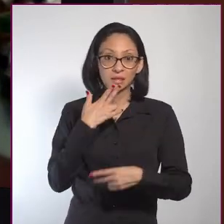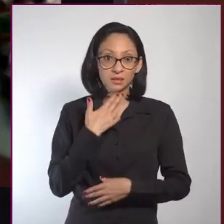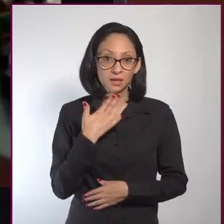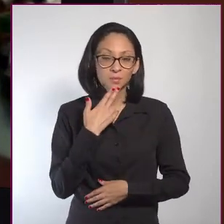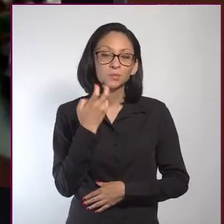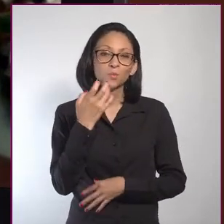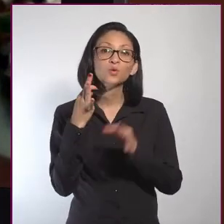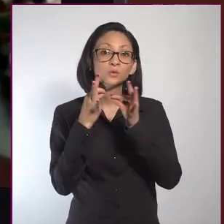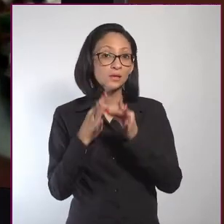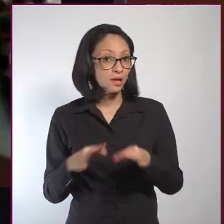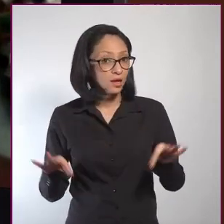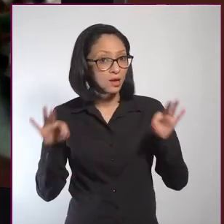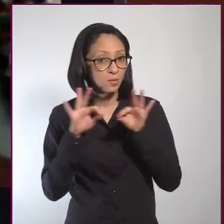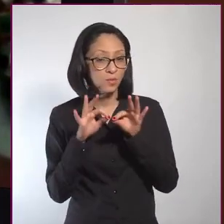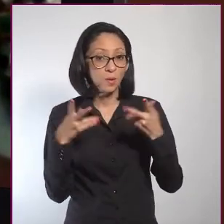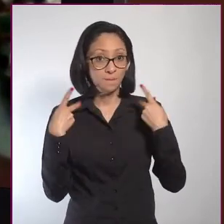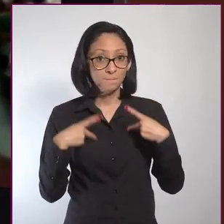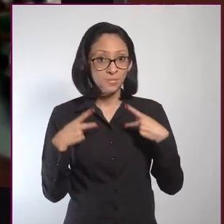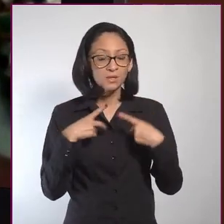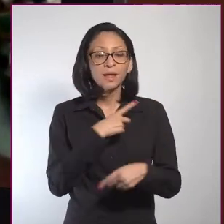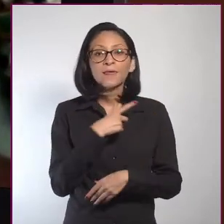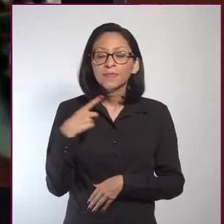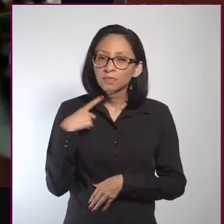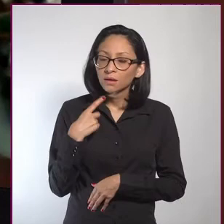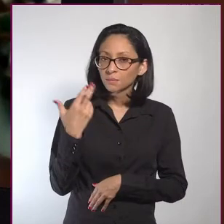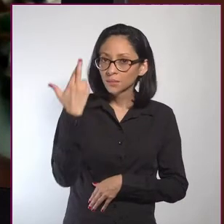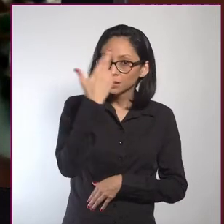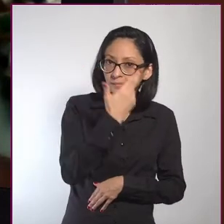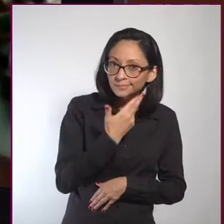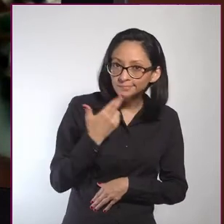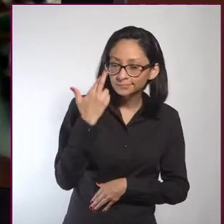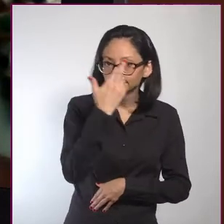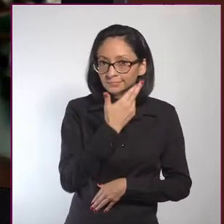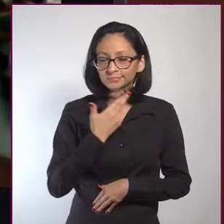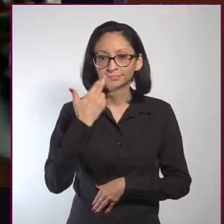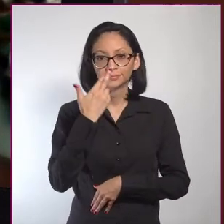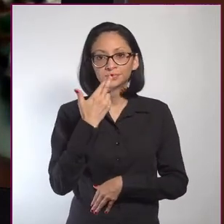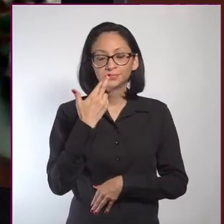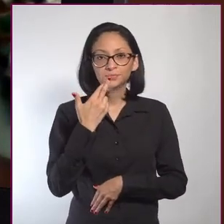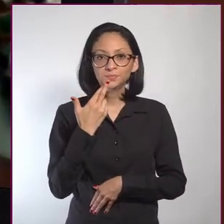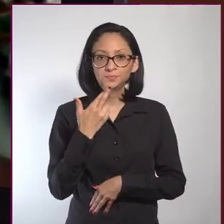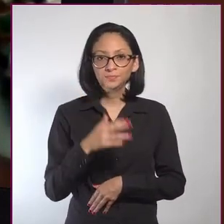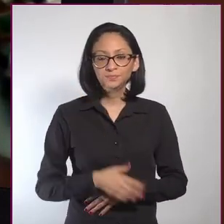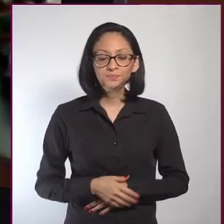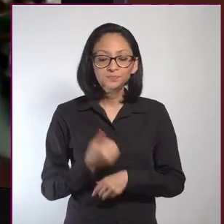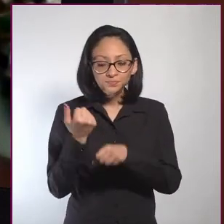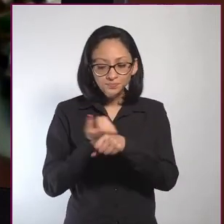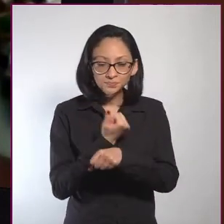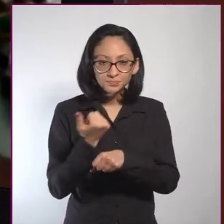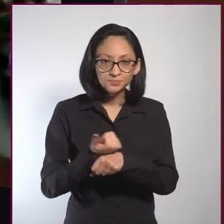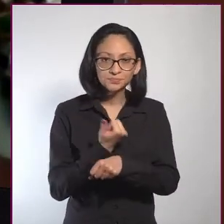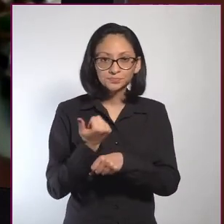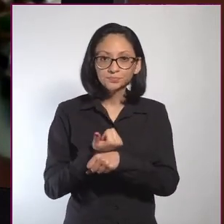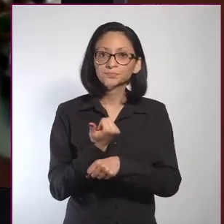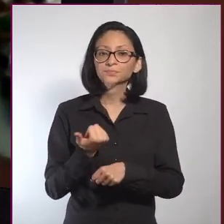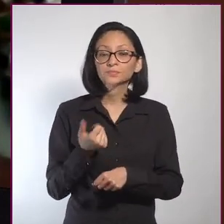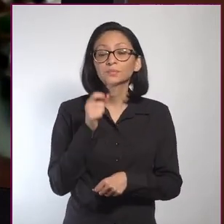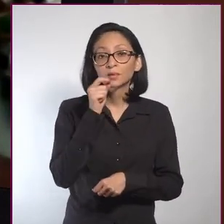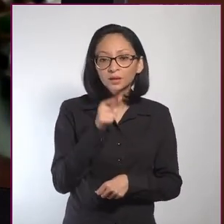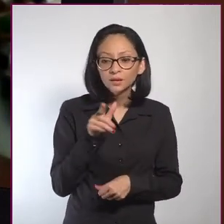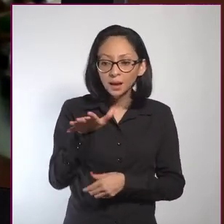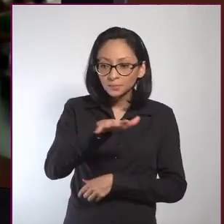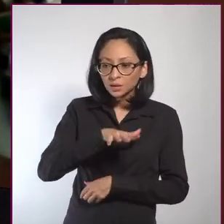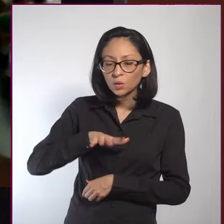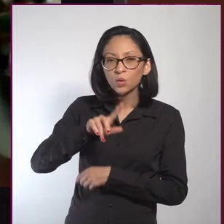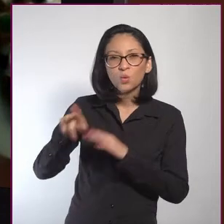es importante que las personas sepan revisar el calzado, los espacios que están